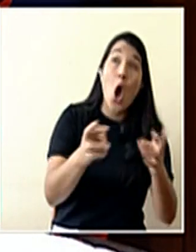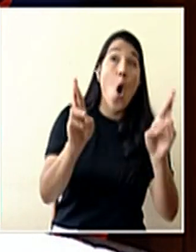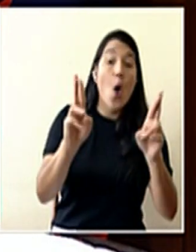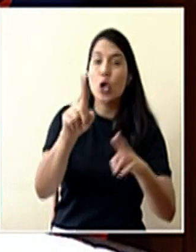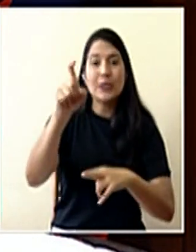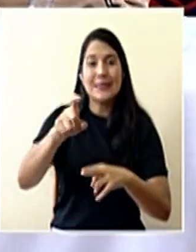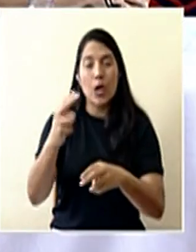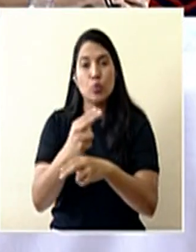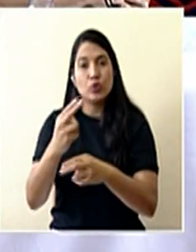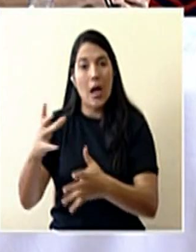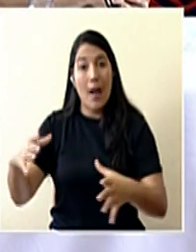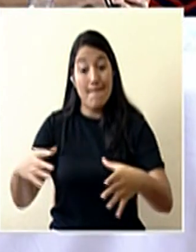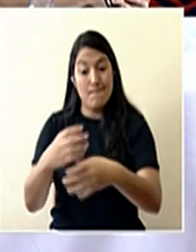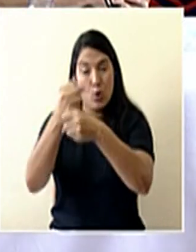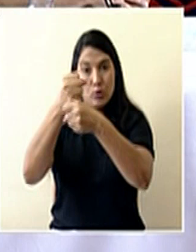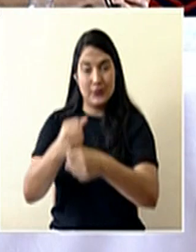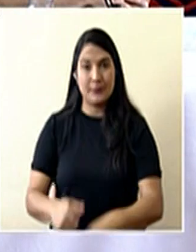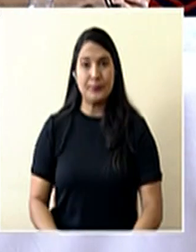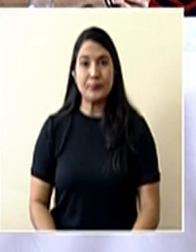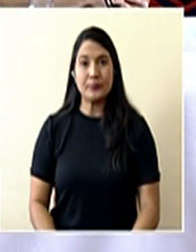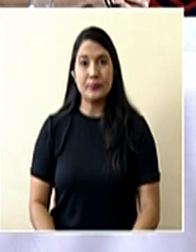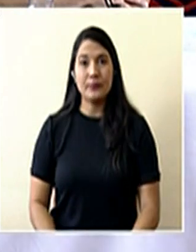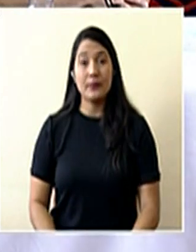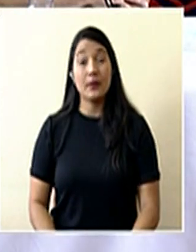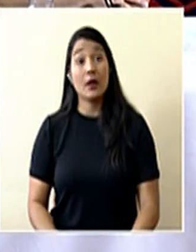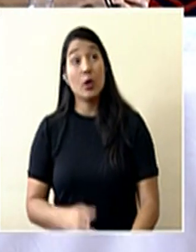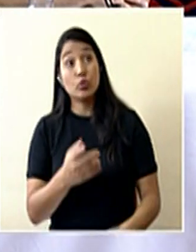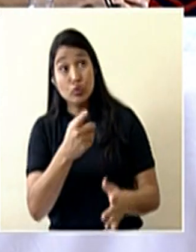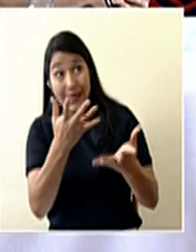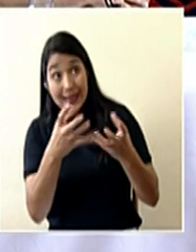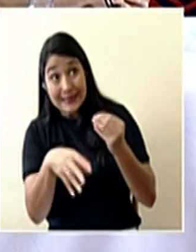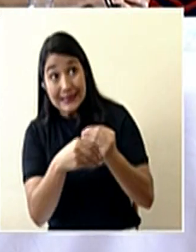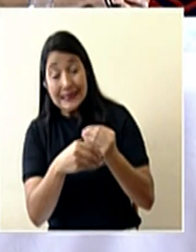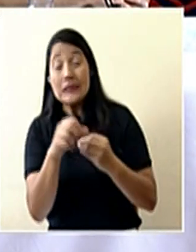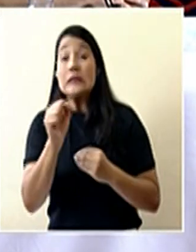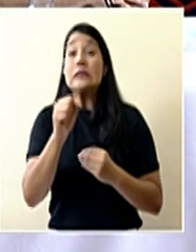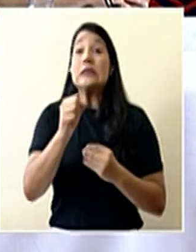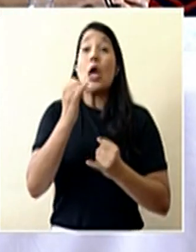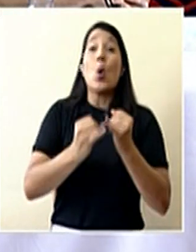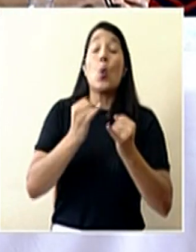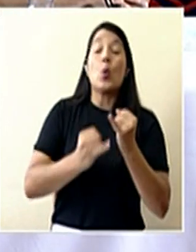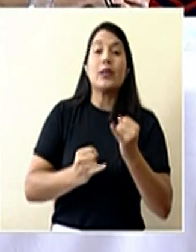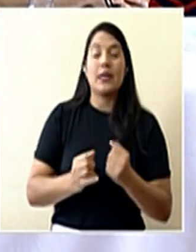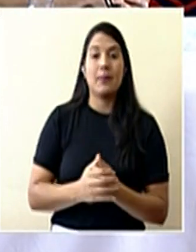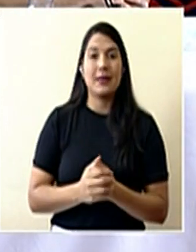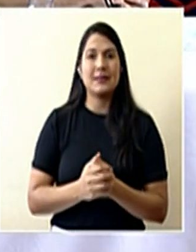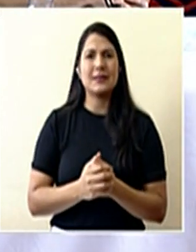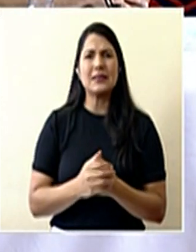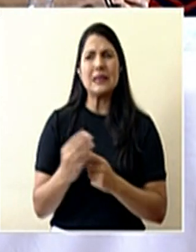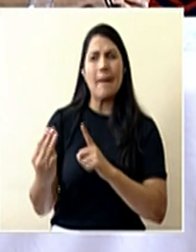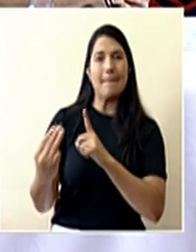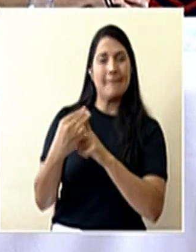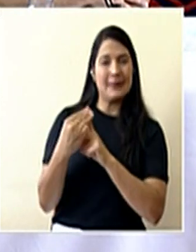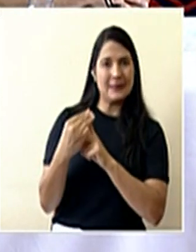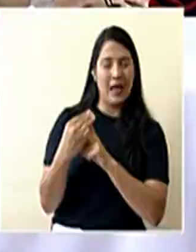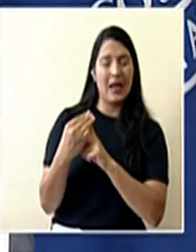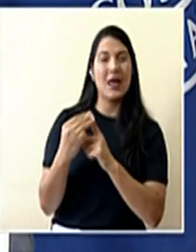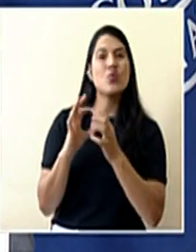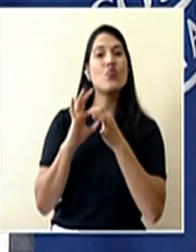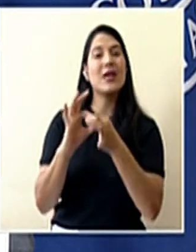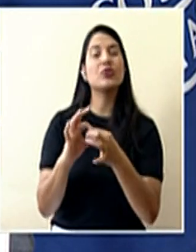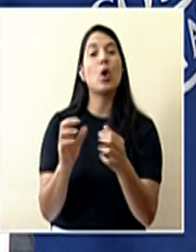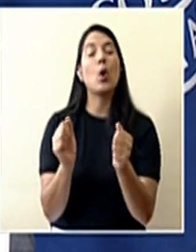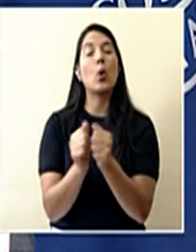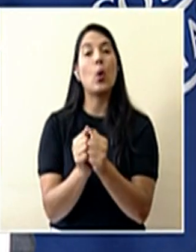usar. De esta forma, ministro, usted quería... Sí, lo último, por favor. Porque por ahí recibí un mensaje con